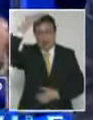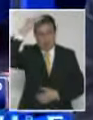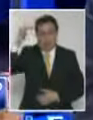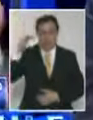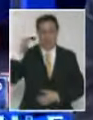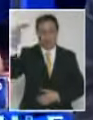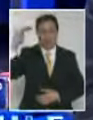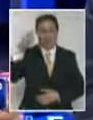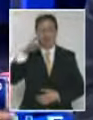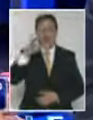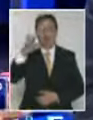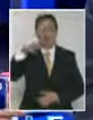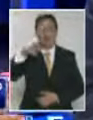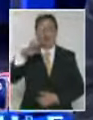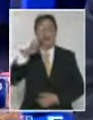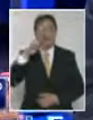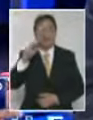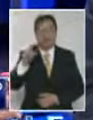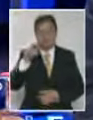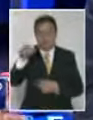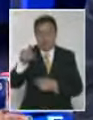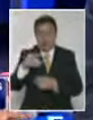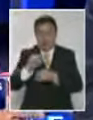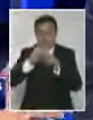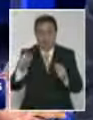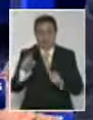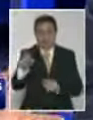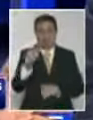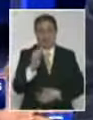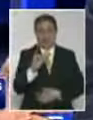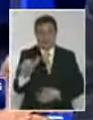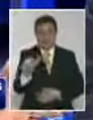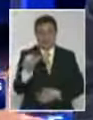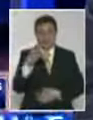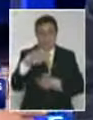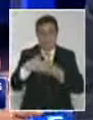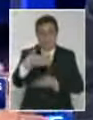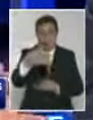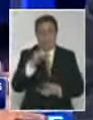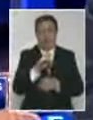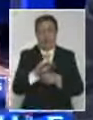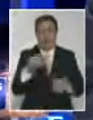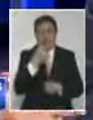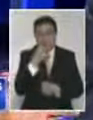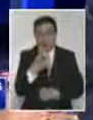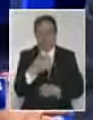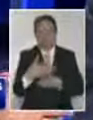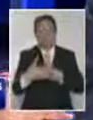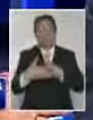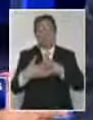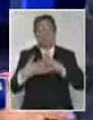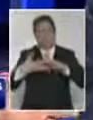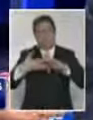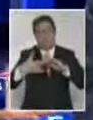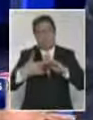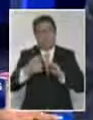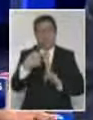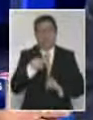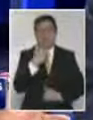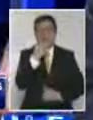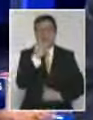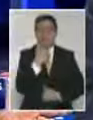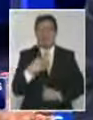Mercurio nunca ha tenido un gesto de decir, perdona a los chilenos por todas las aberraciones que cometimos desde el punto de vista